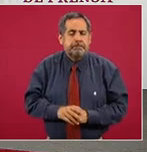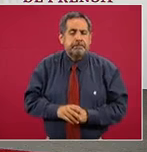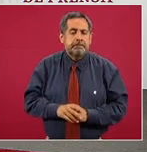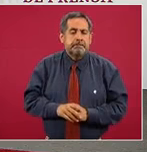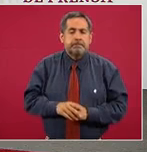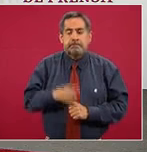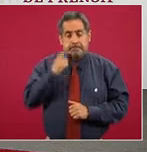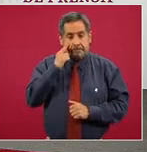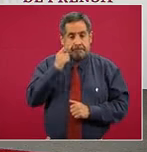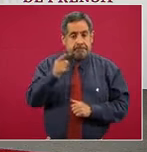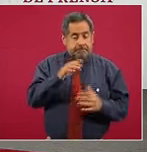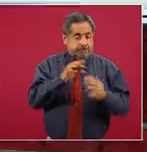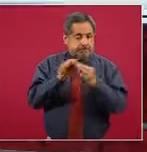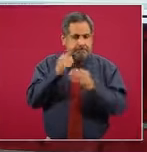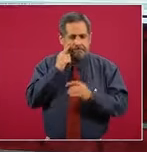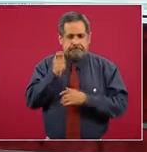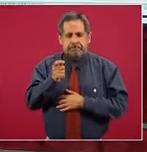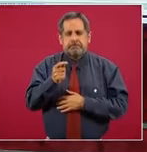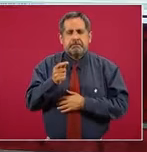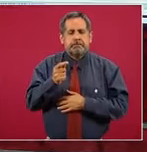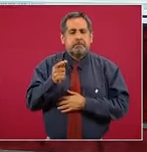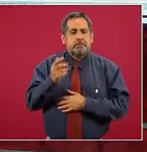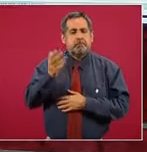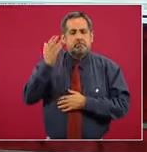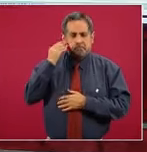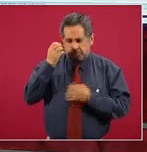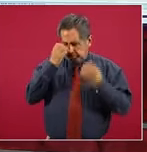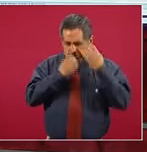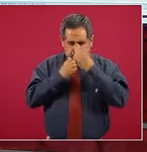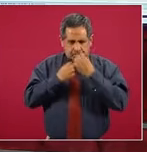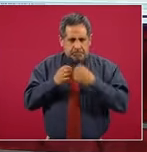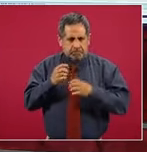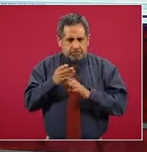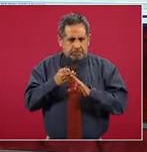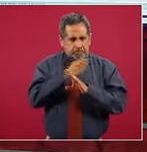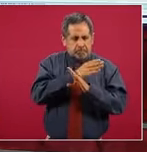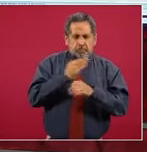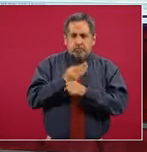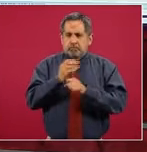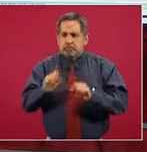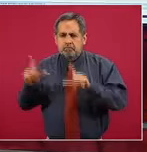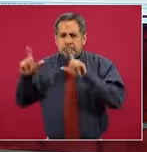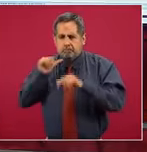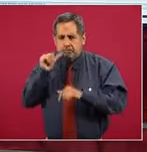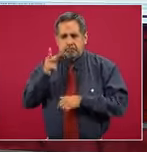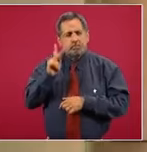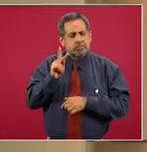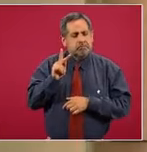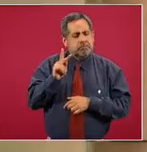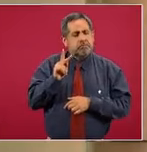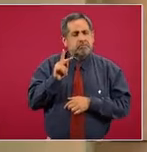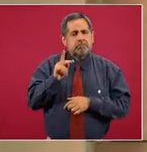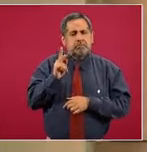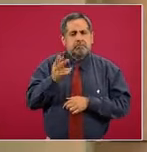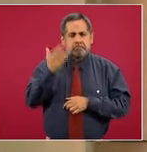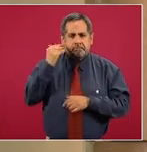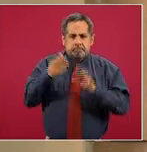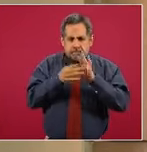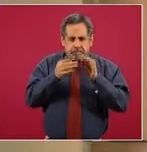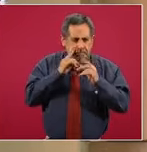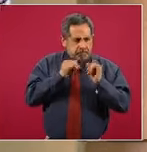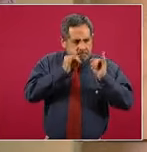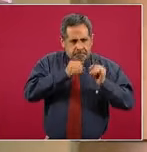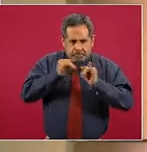es la asociación. Es más, cuando ya lo hemos hecho en análisis preliminares, que no traigo ahora, pero hemos hecho análisis ya de manera